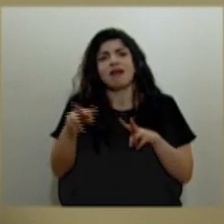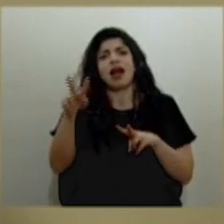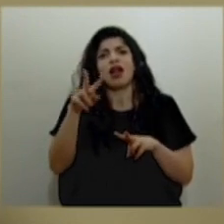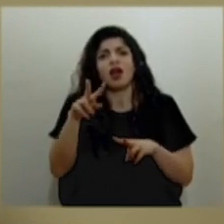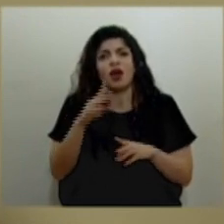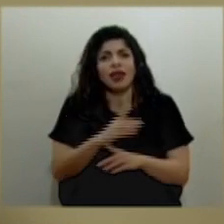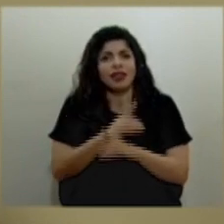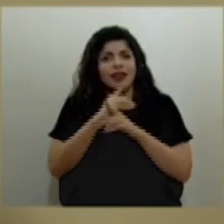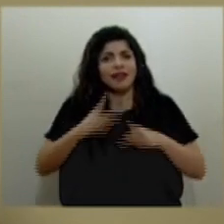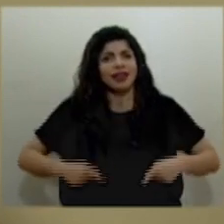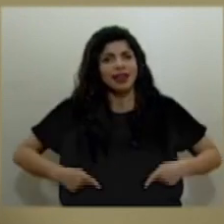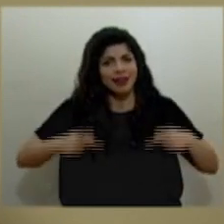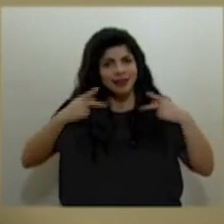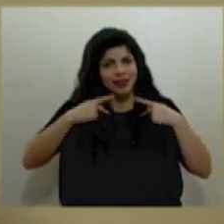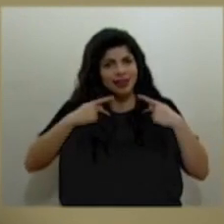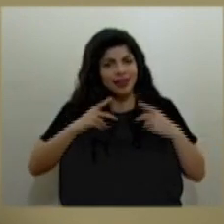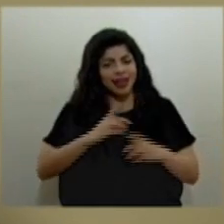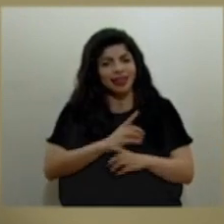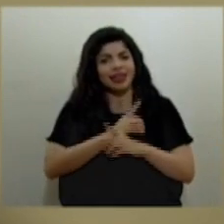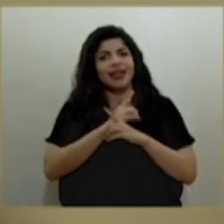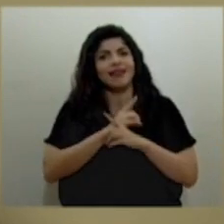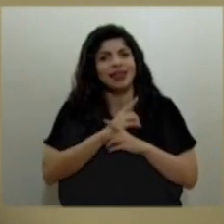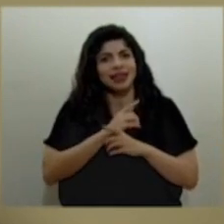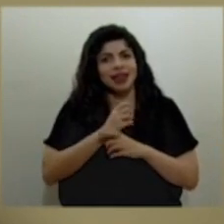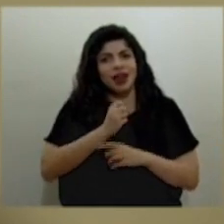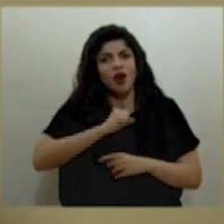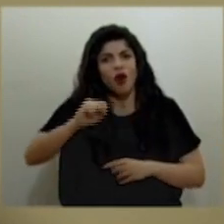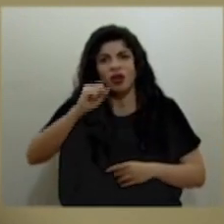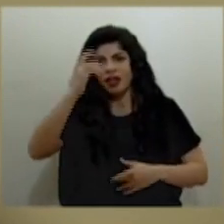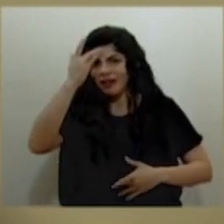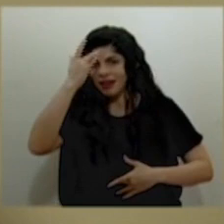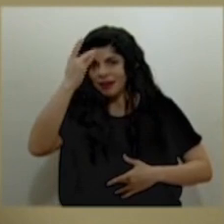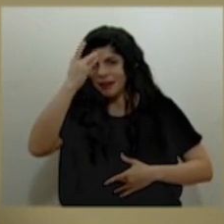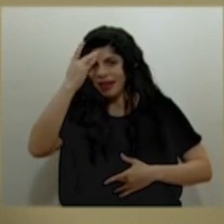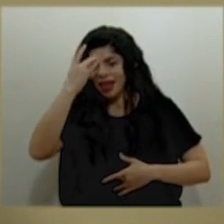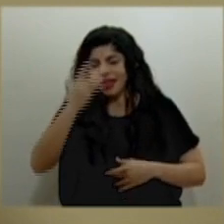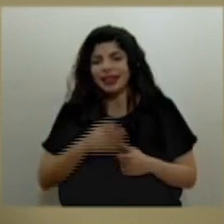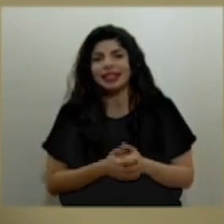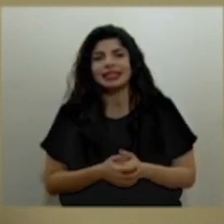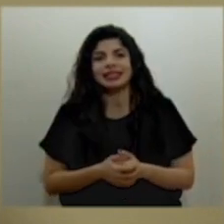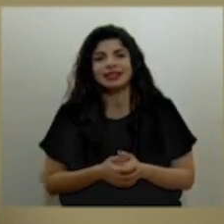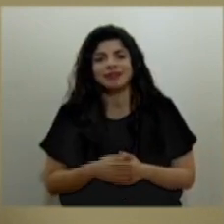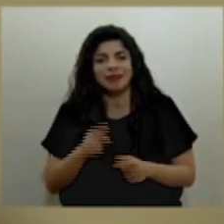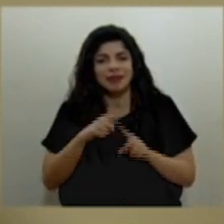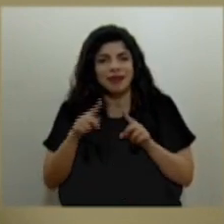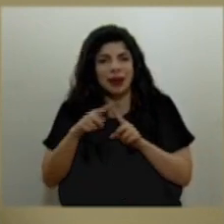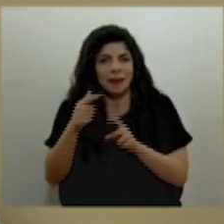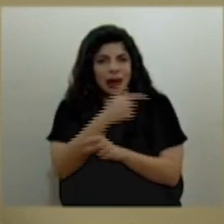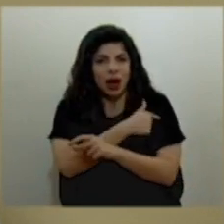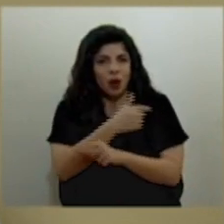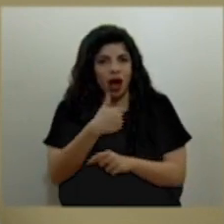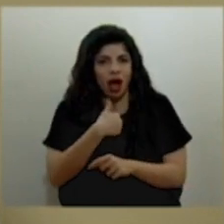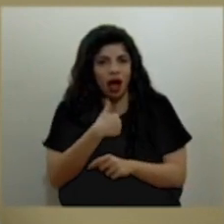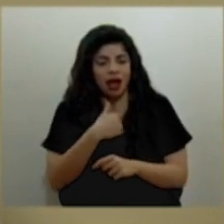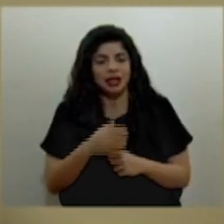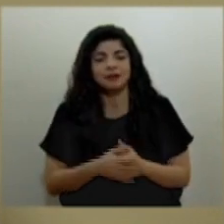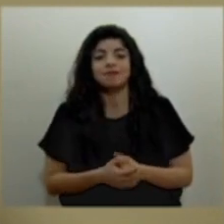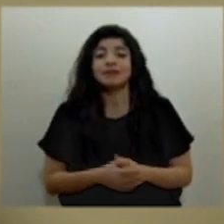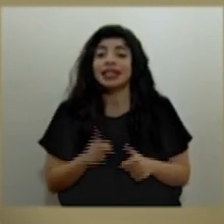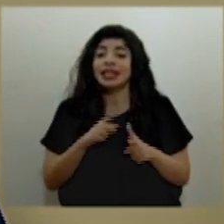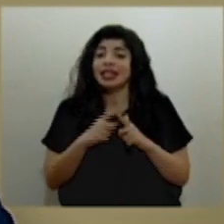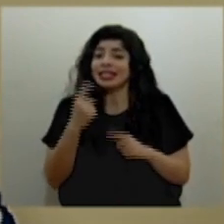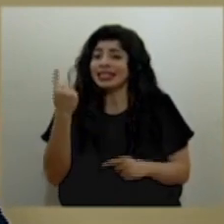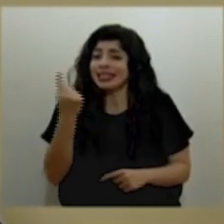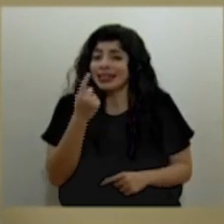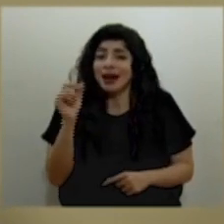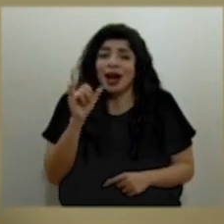defensa de la vida, la defensa contra las enfermedades que confieren las diferentes vacunas. Entonces siempre,